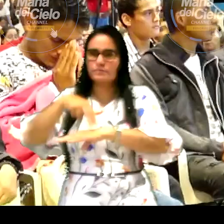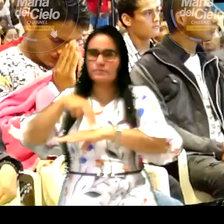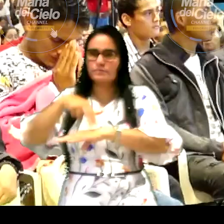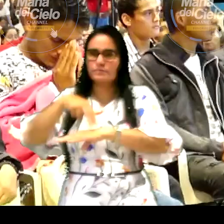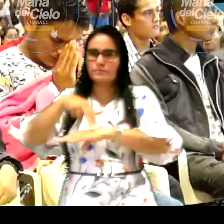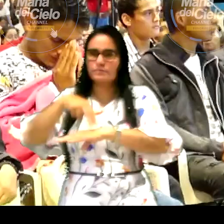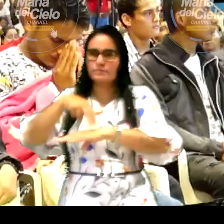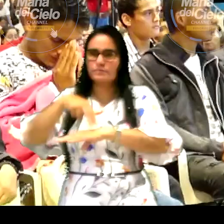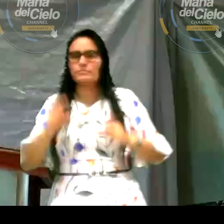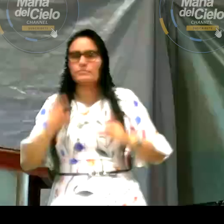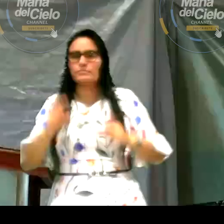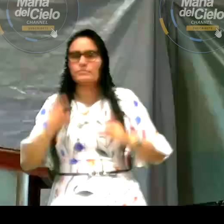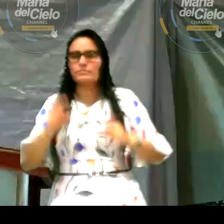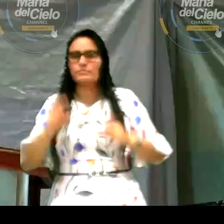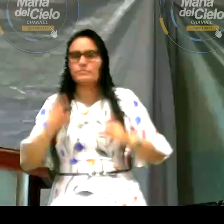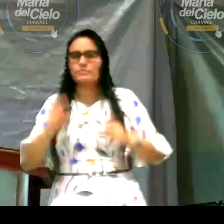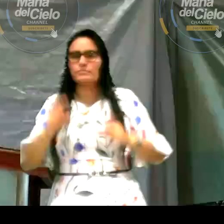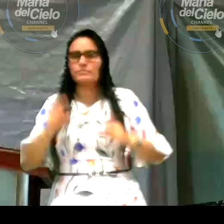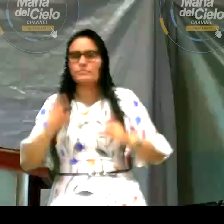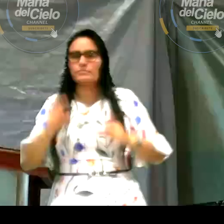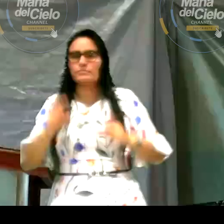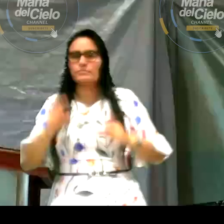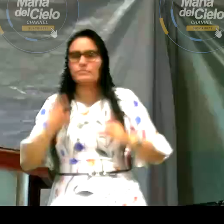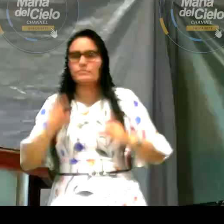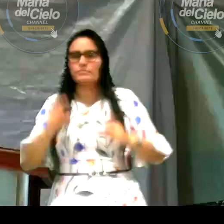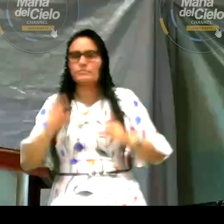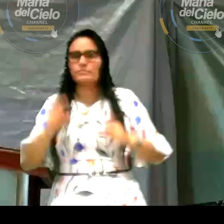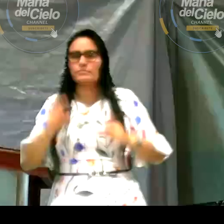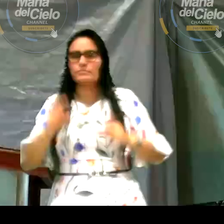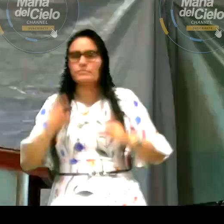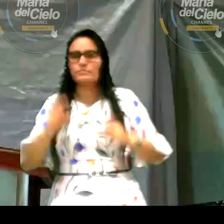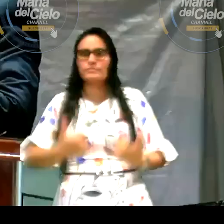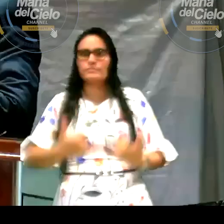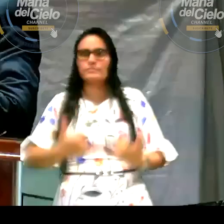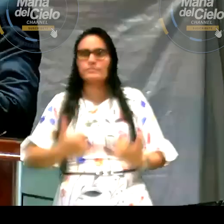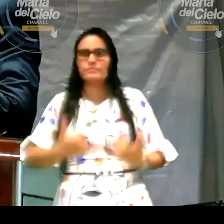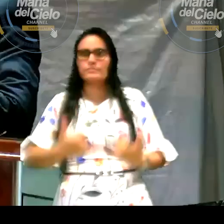ayer, hace maravillas hoy.